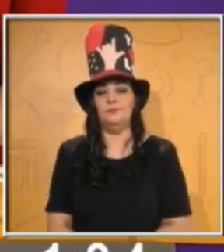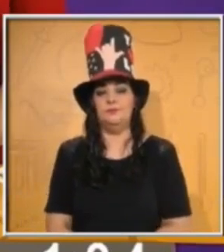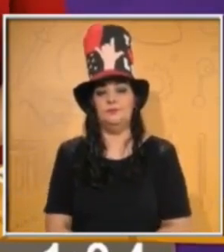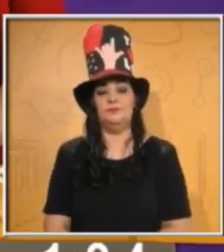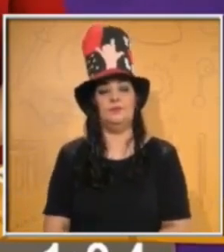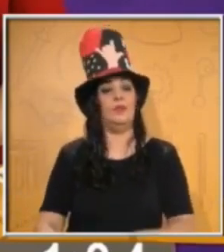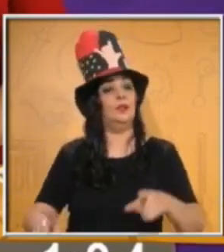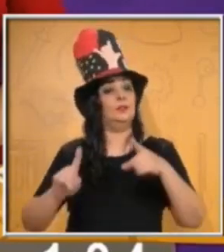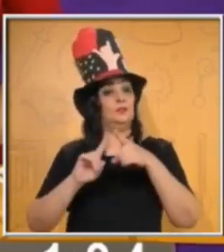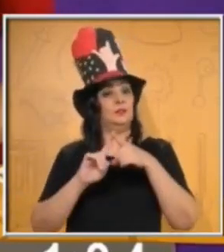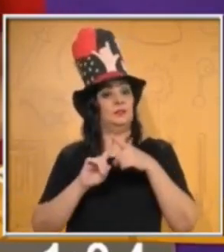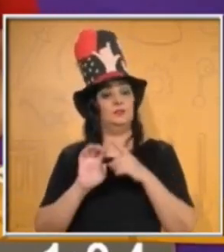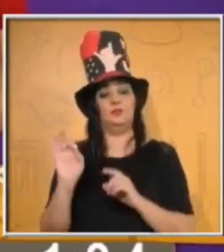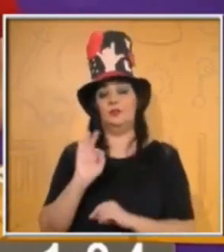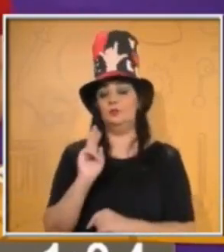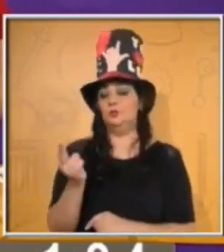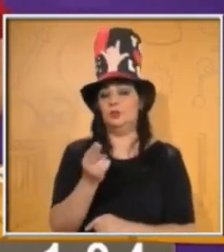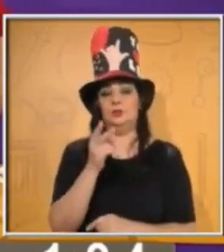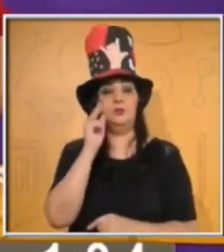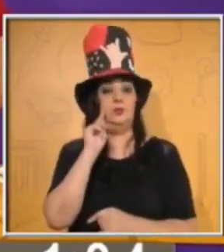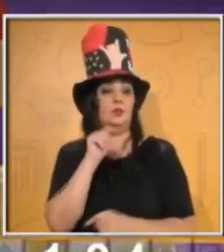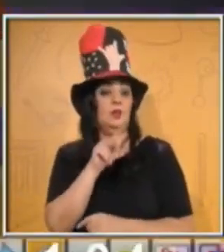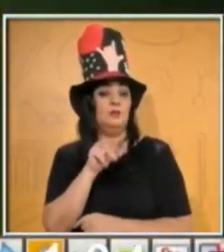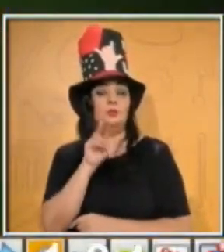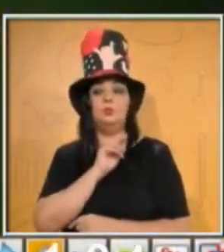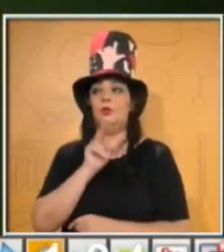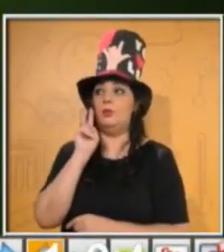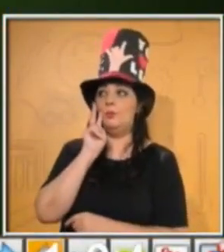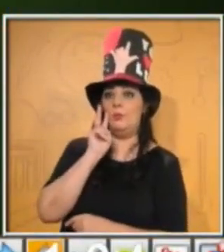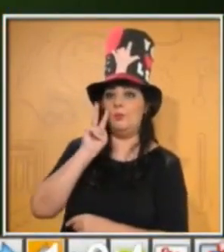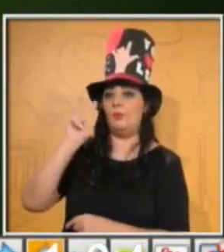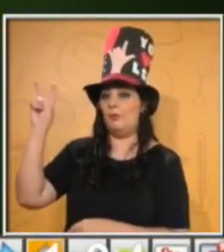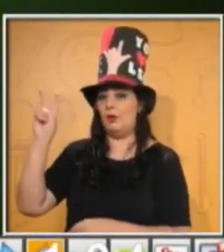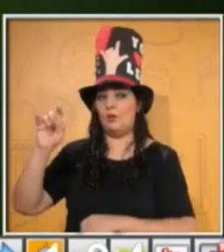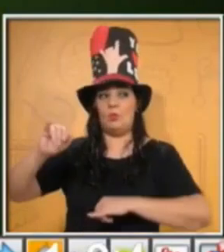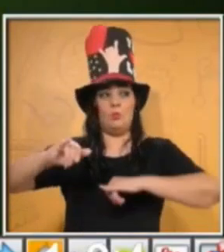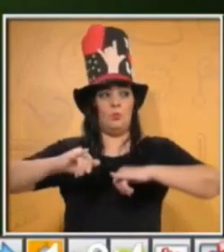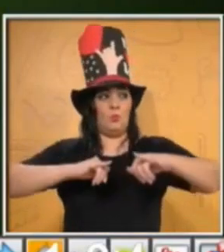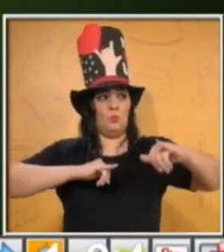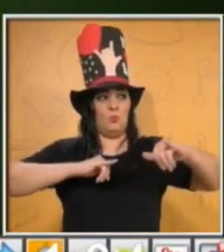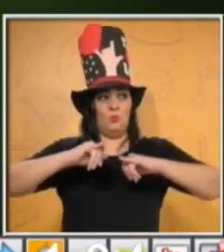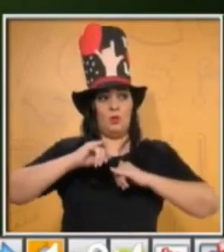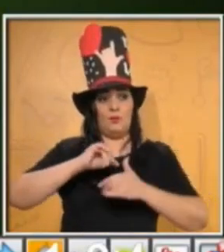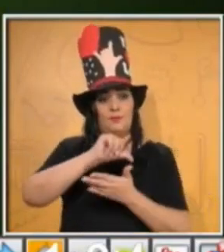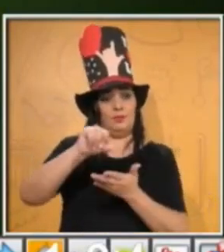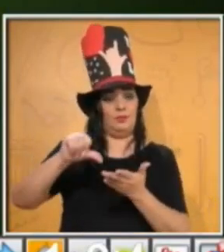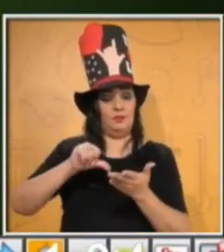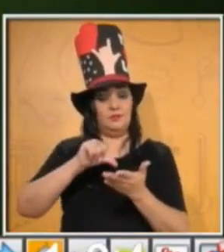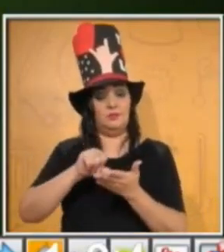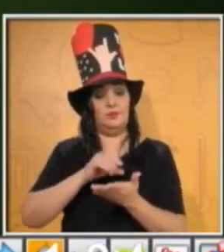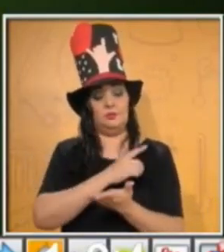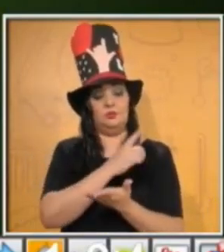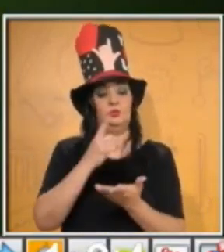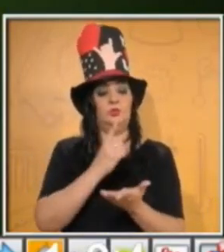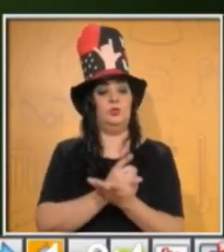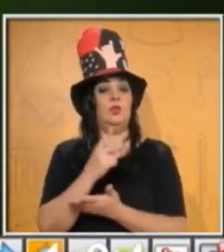Ejercicio. Si ustedes están en televisión, podrán ver en pantalla un mapa del centro de la ciudad de